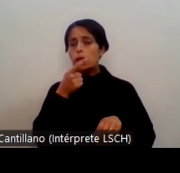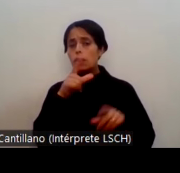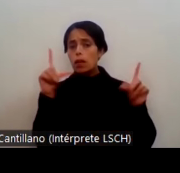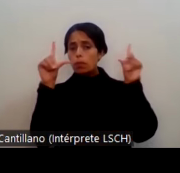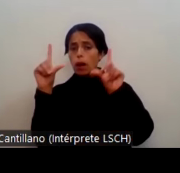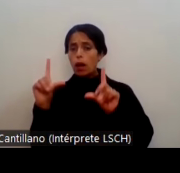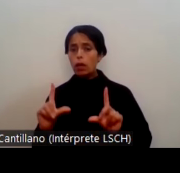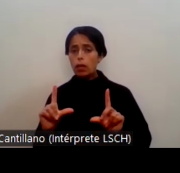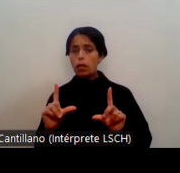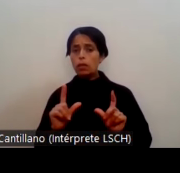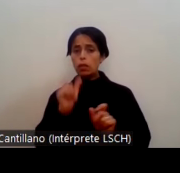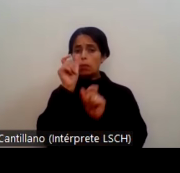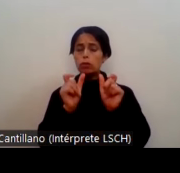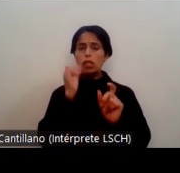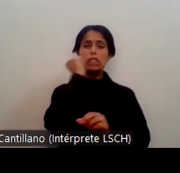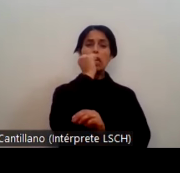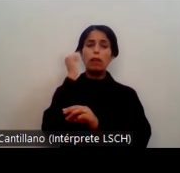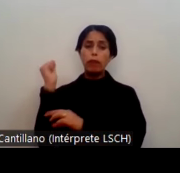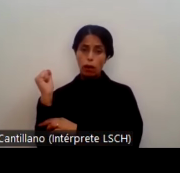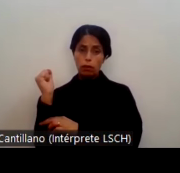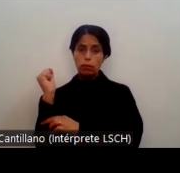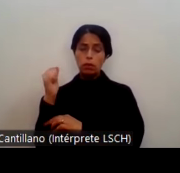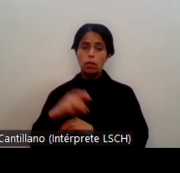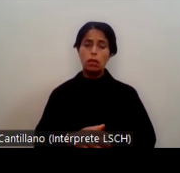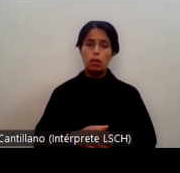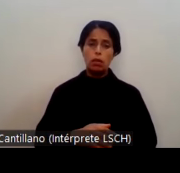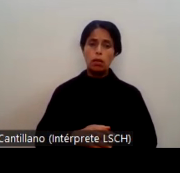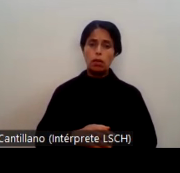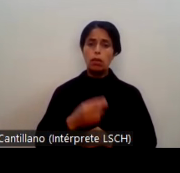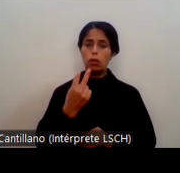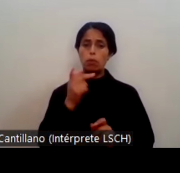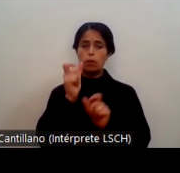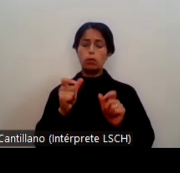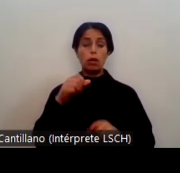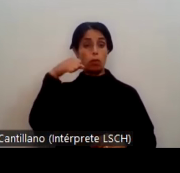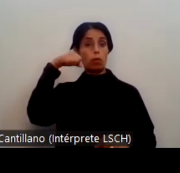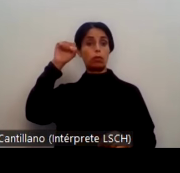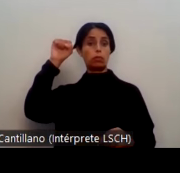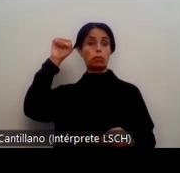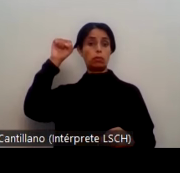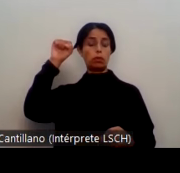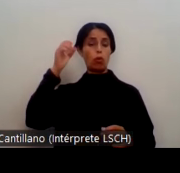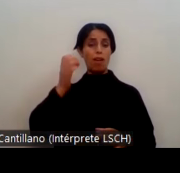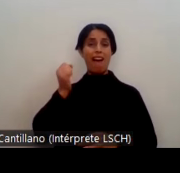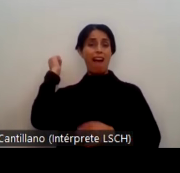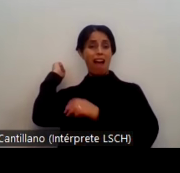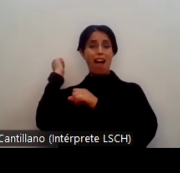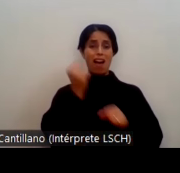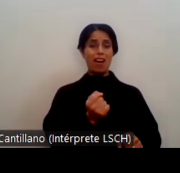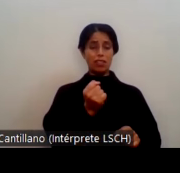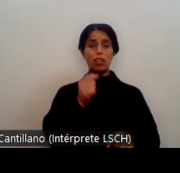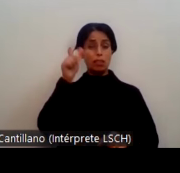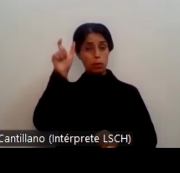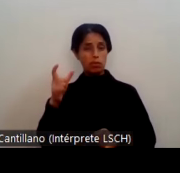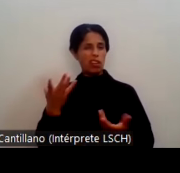de sacrificadores, porque en estos dos personajes así erguidos con hacha y cabeza cortada serían